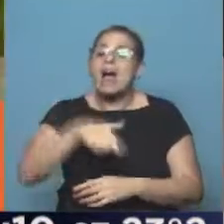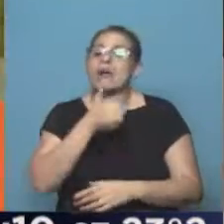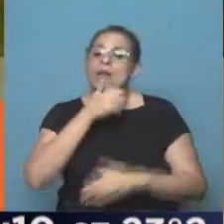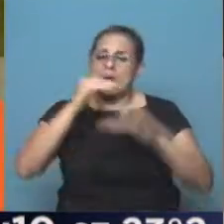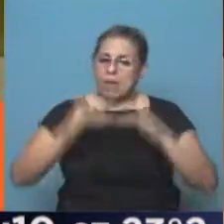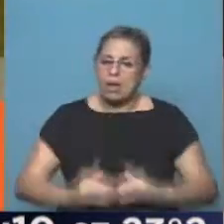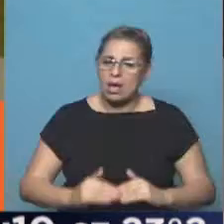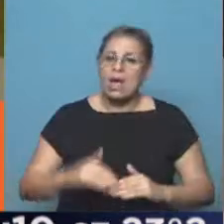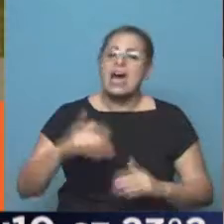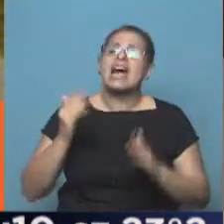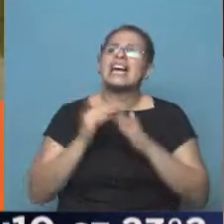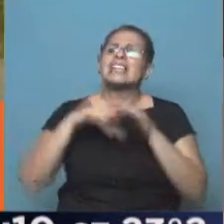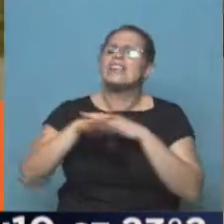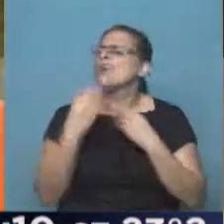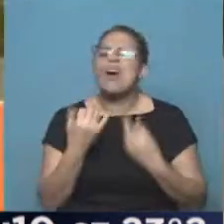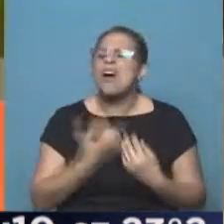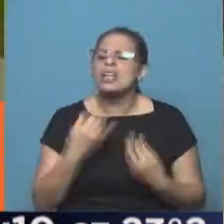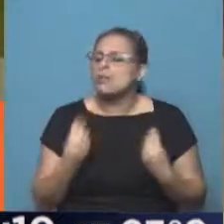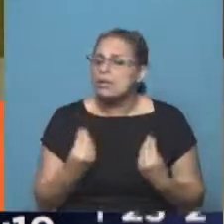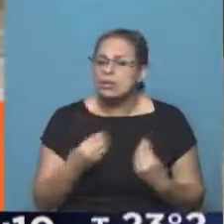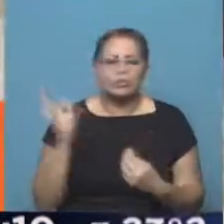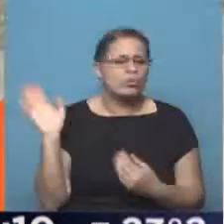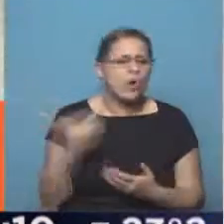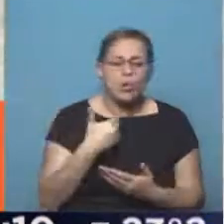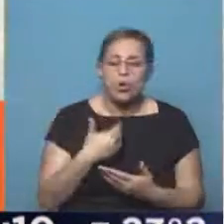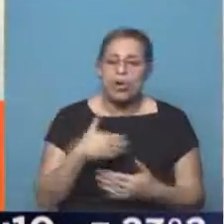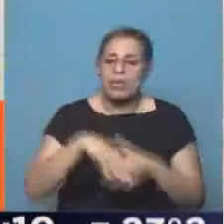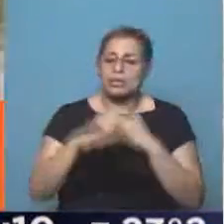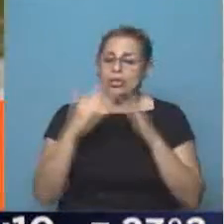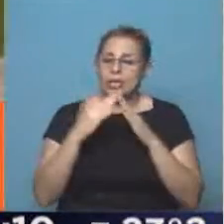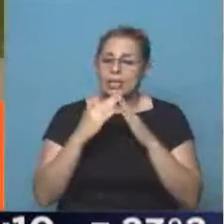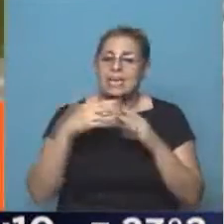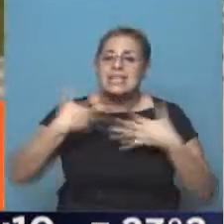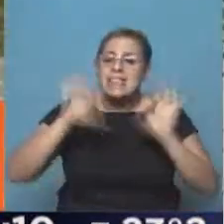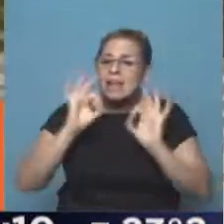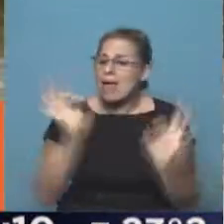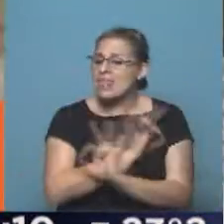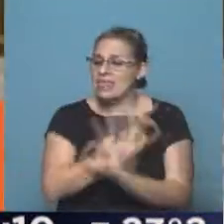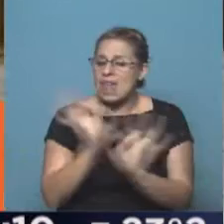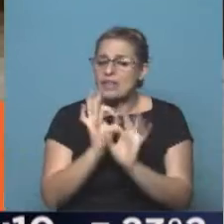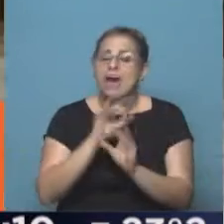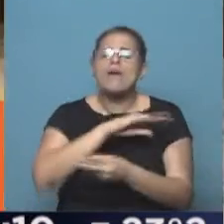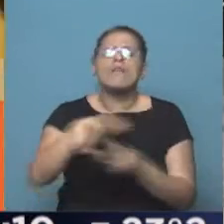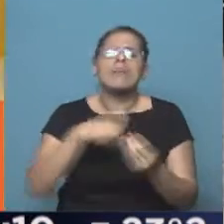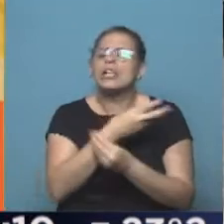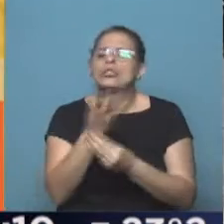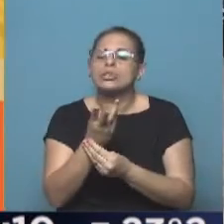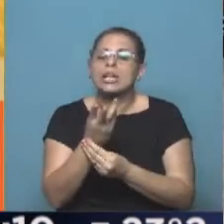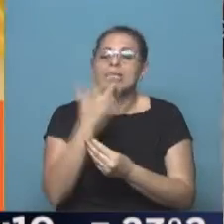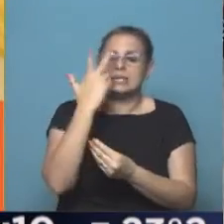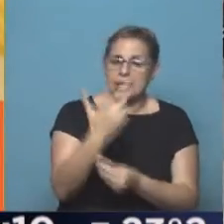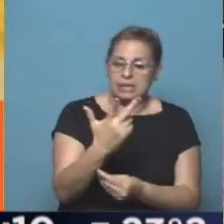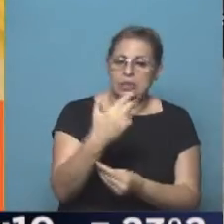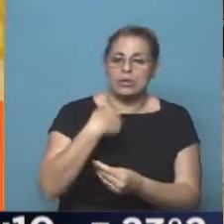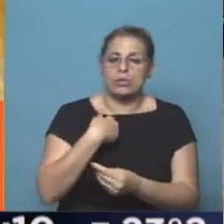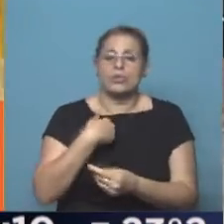¿Qué quedó adentro? Todo, me quedó todo. Todo, no pudimos sacar nada. ¿Cuántos son de familia ustedes? Tres somos,